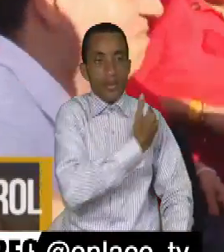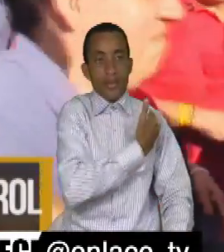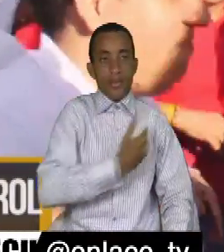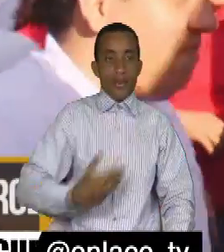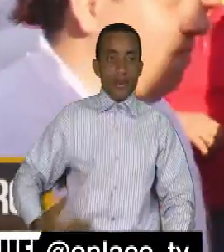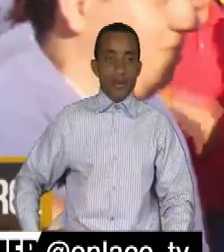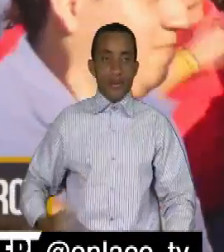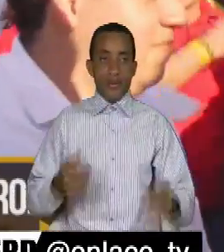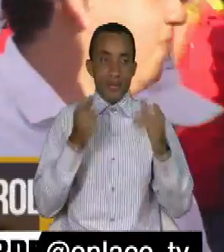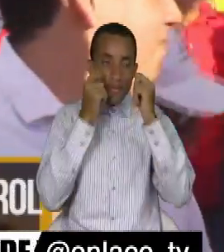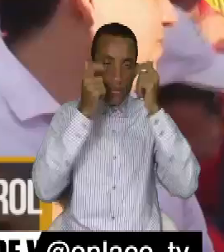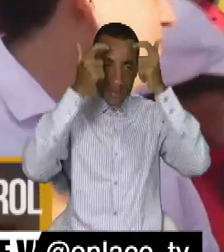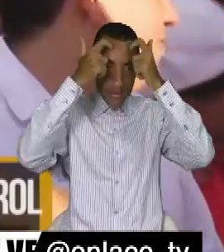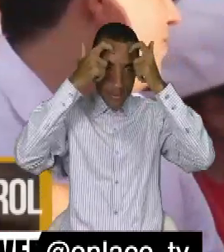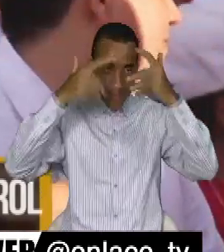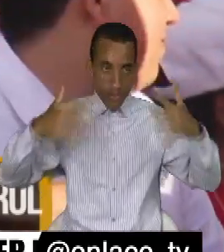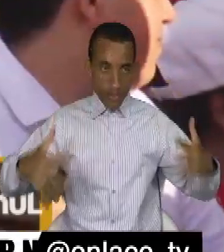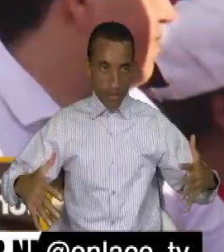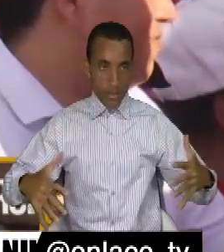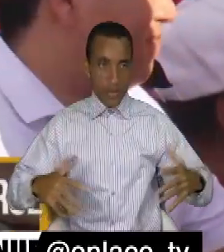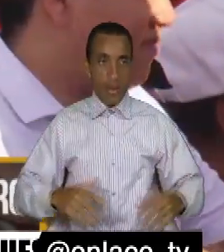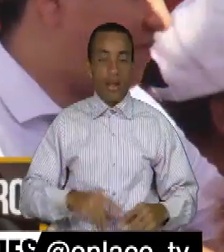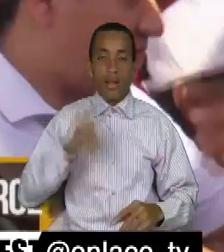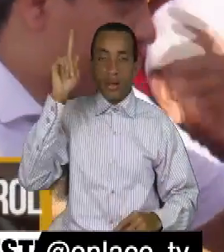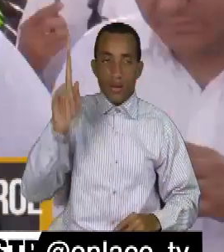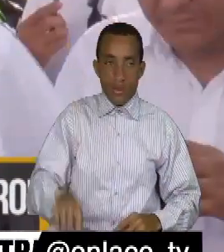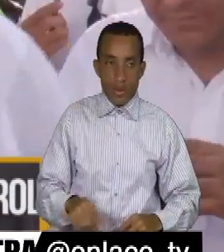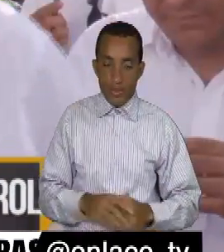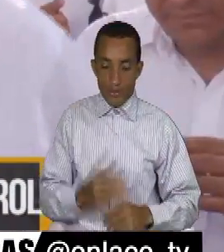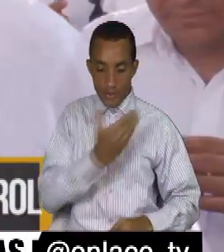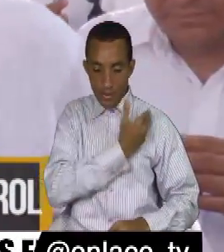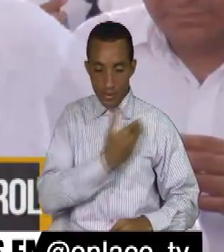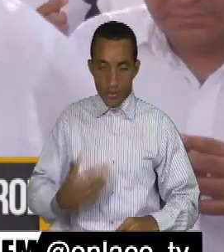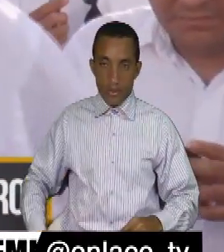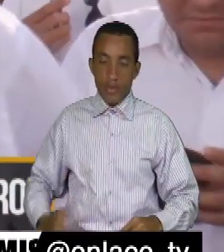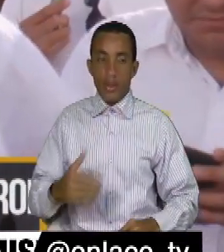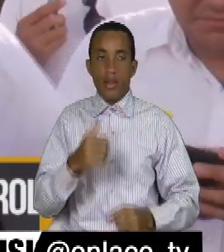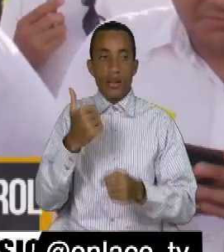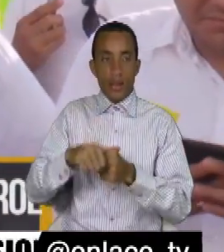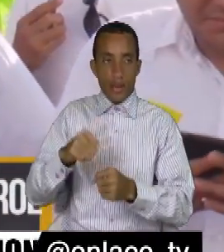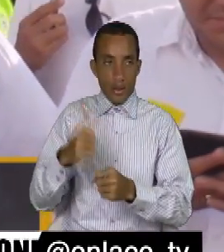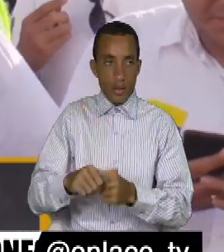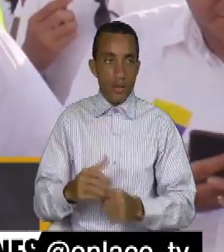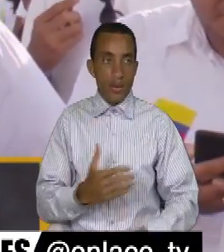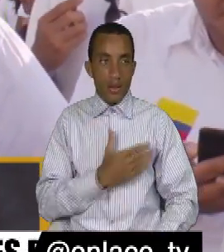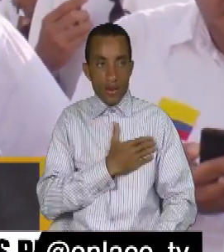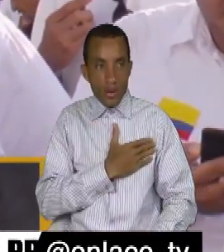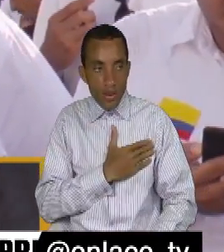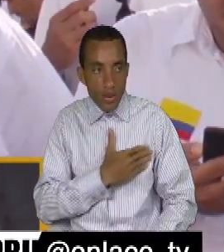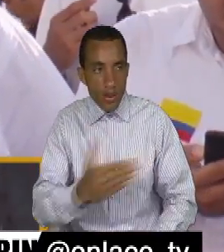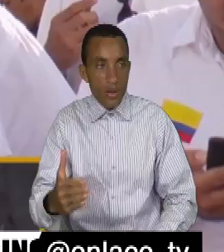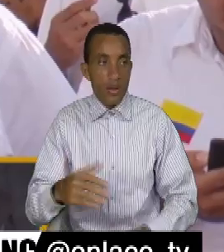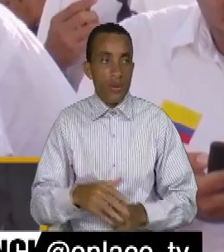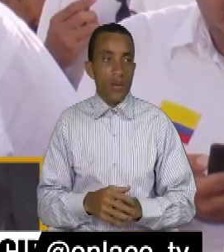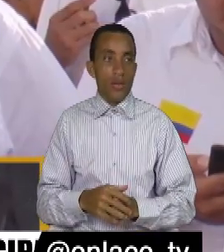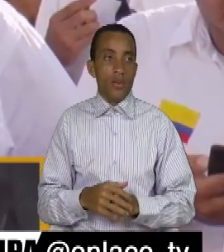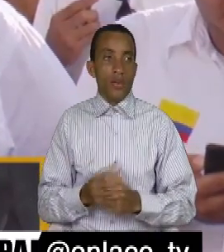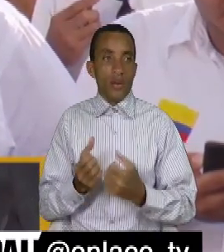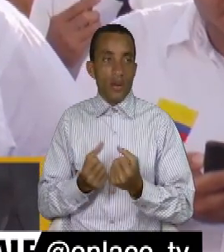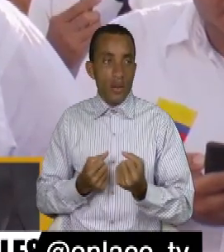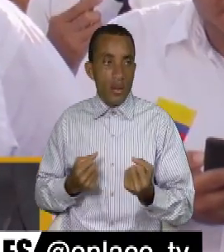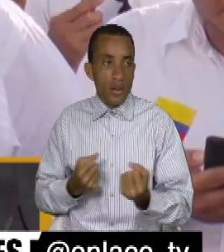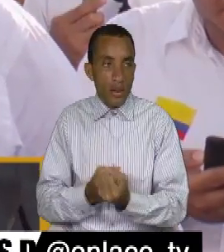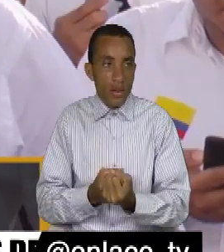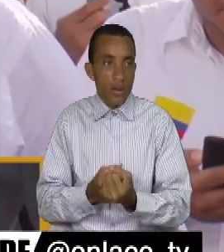la República y al señor presidente de Ecopetrol. Bueno, hoy expresamos toda nuestra solidaridad con las familias barranqueñas,